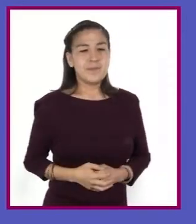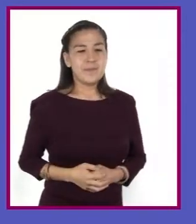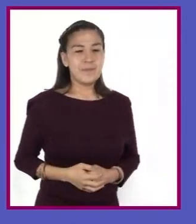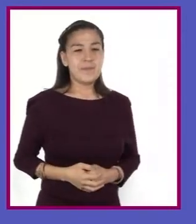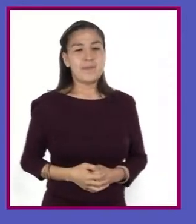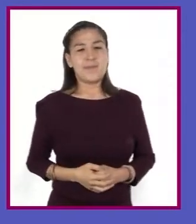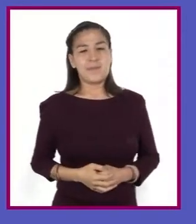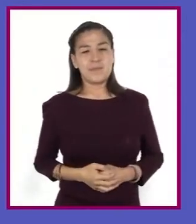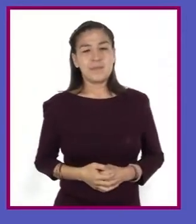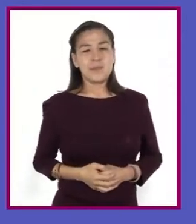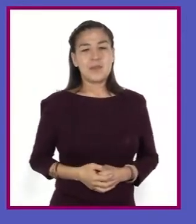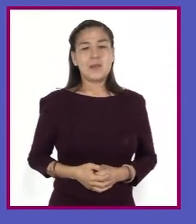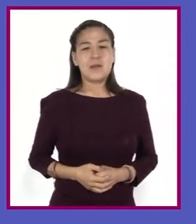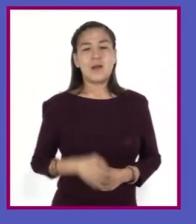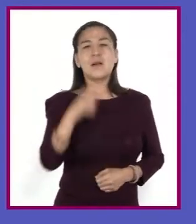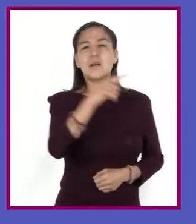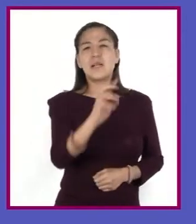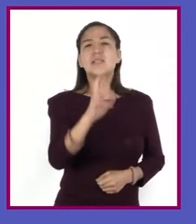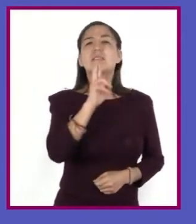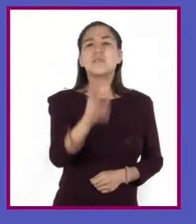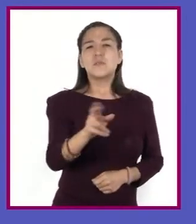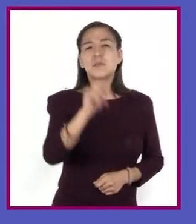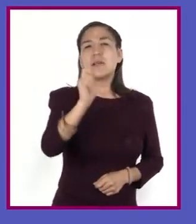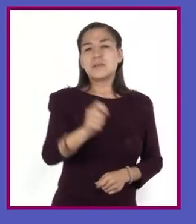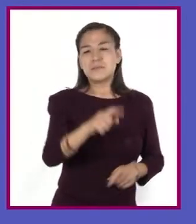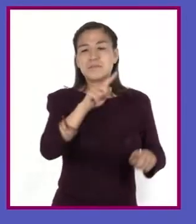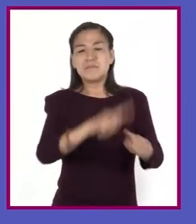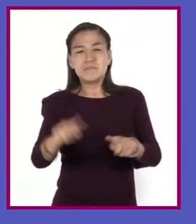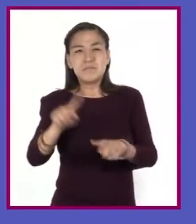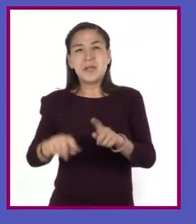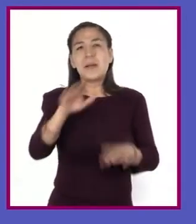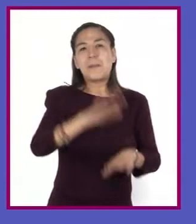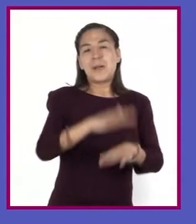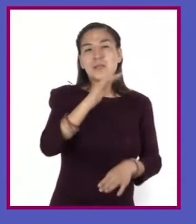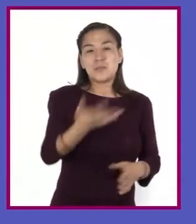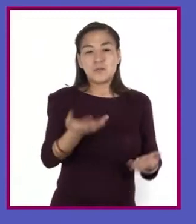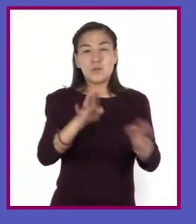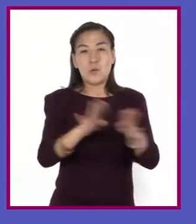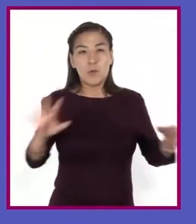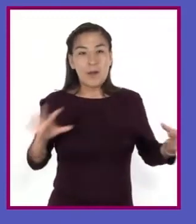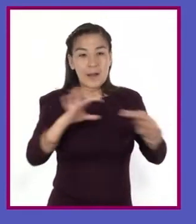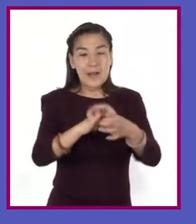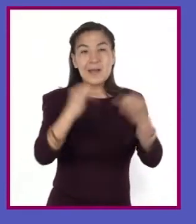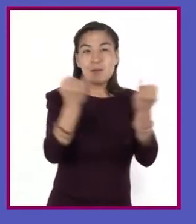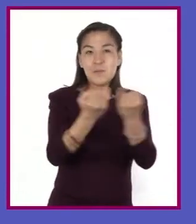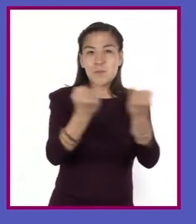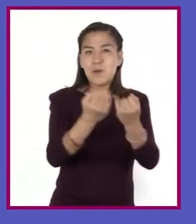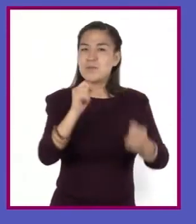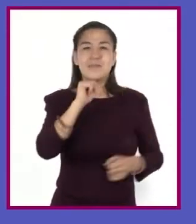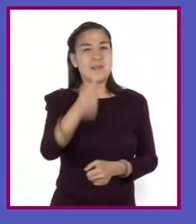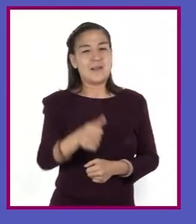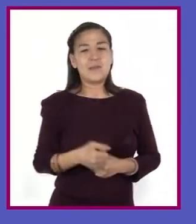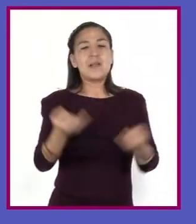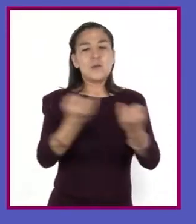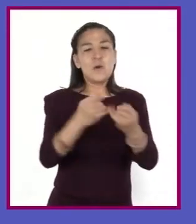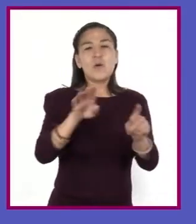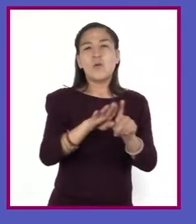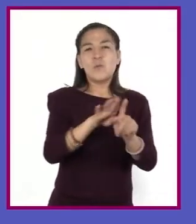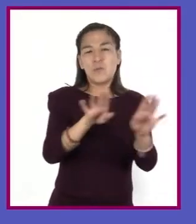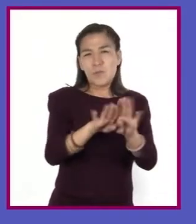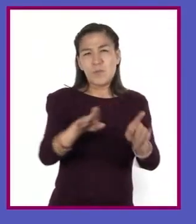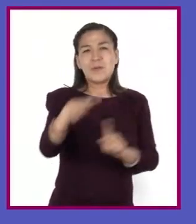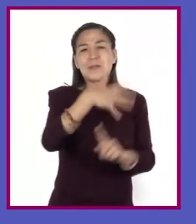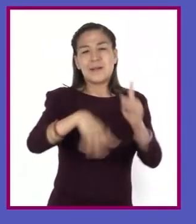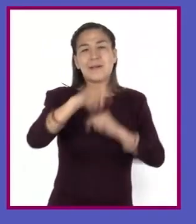señala, en sus resultados, que en la mayoría de los casos no existe relación alguna entre sus aspiraciones y las áreas del